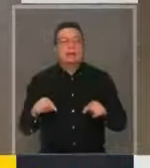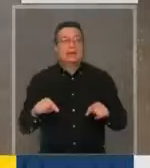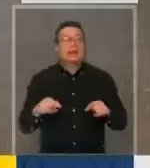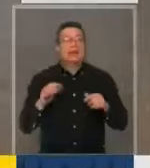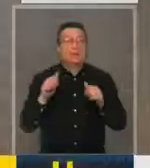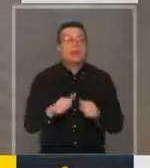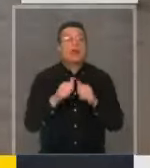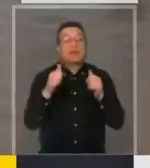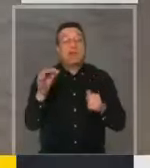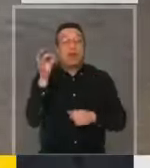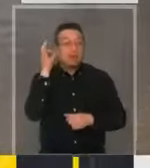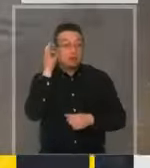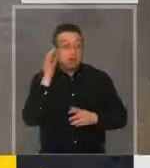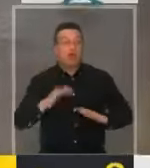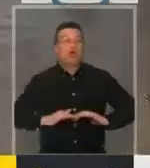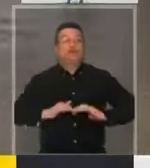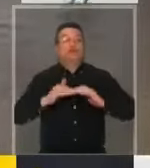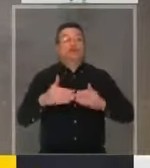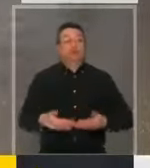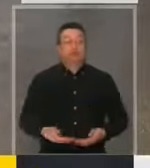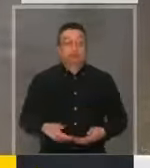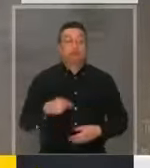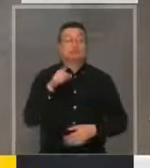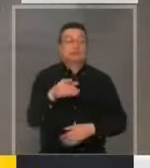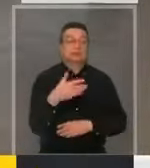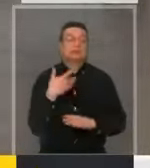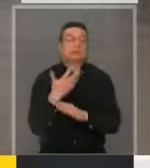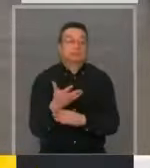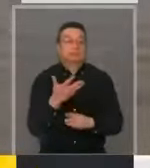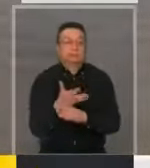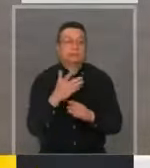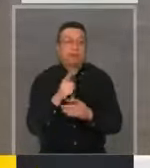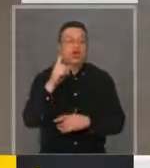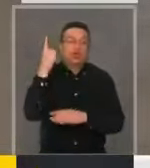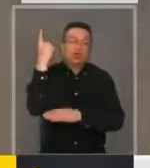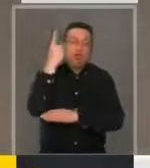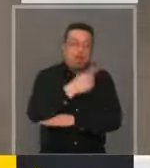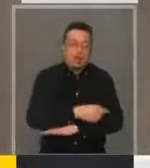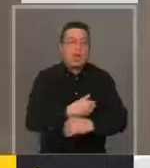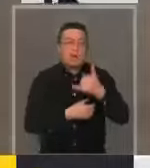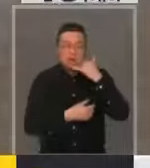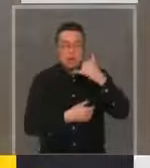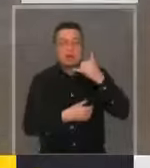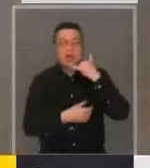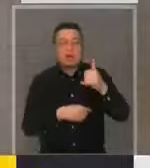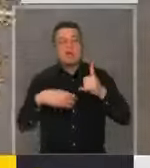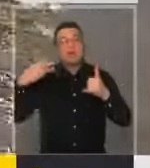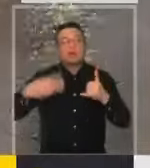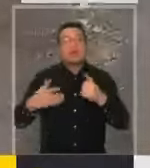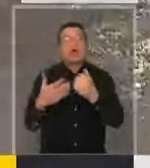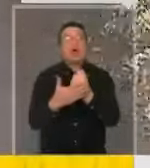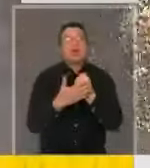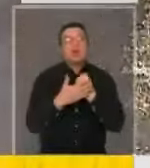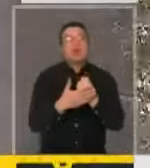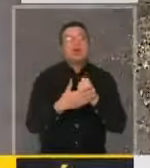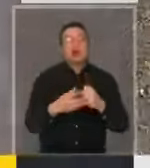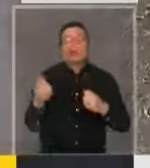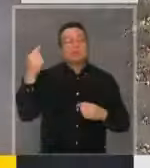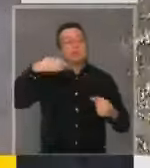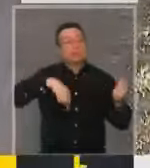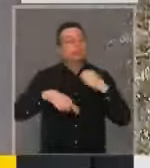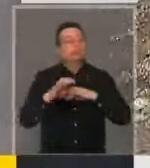con esta mujer embarazada que se está estado solicitando, y ellos también dicen que todo el día han llamado a la municipalidad para que vengan a ayudar, pero no han llegado hasta este